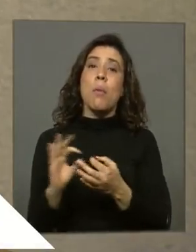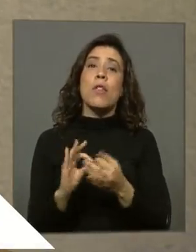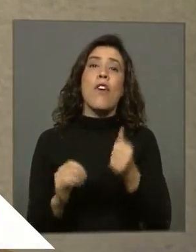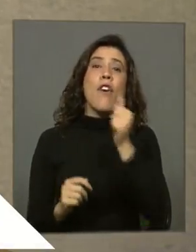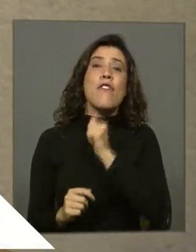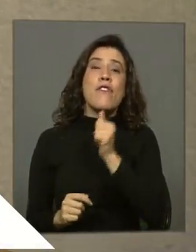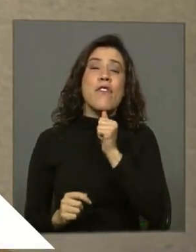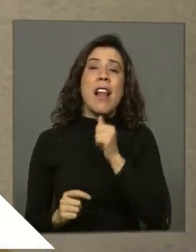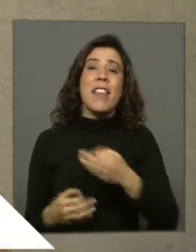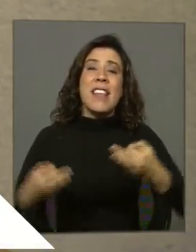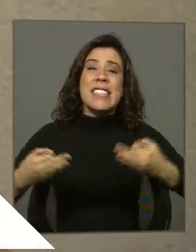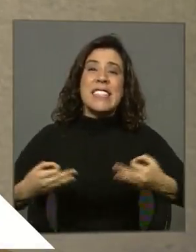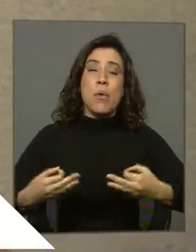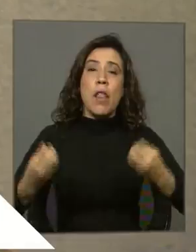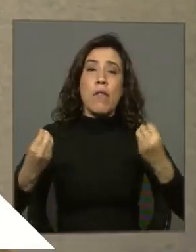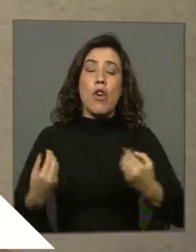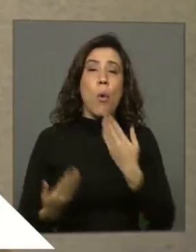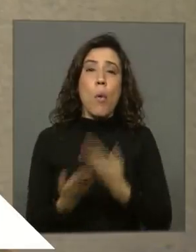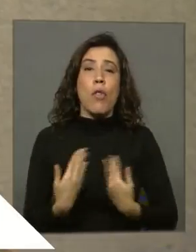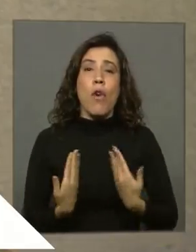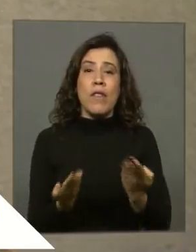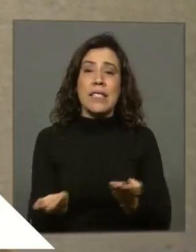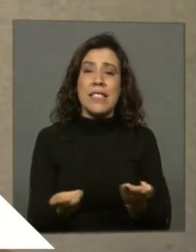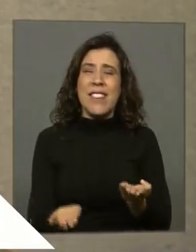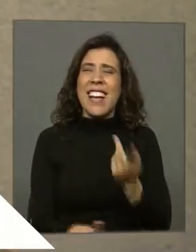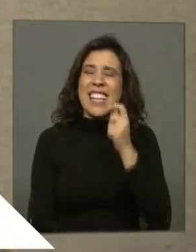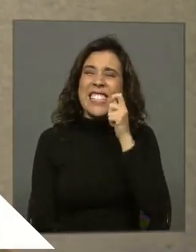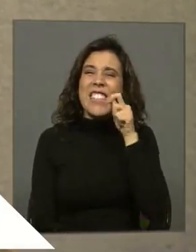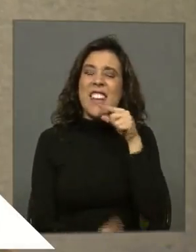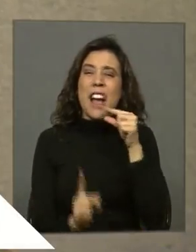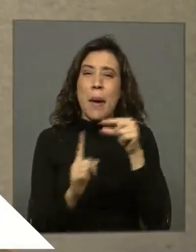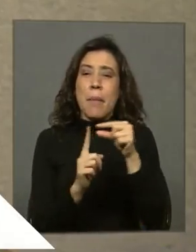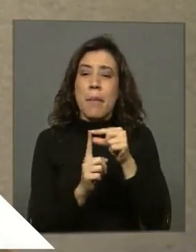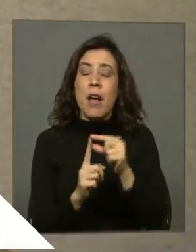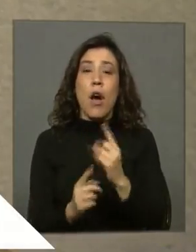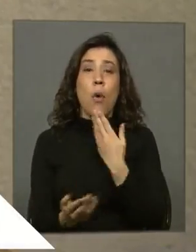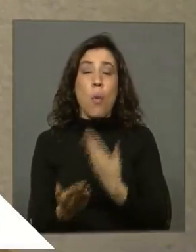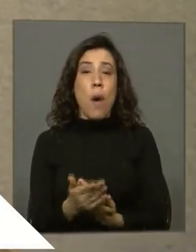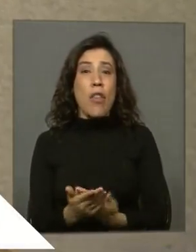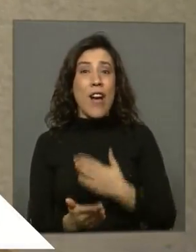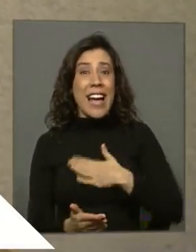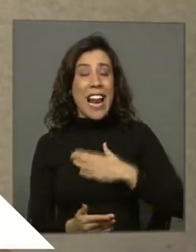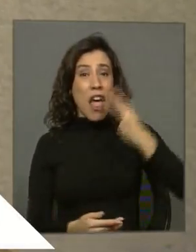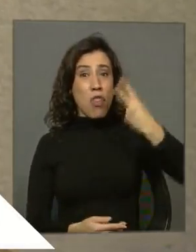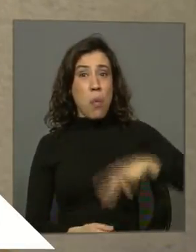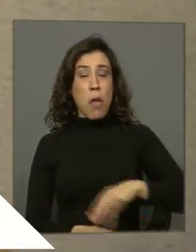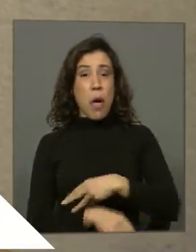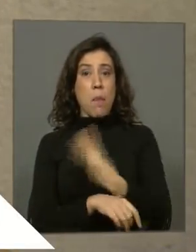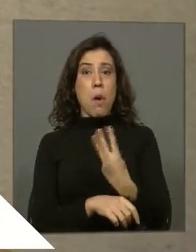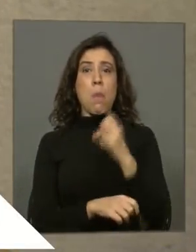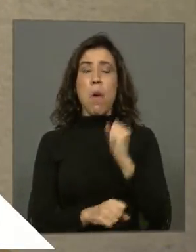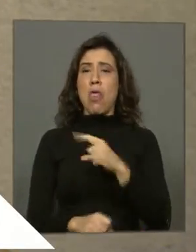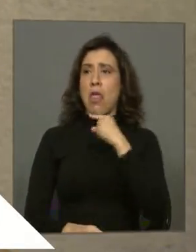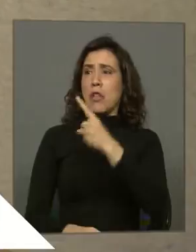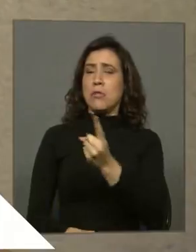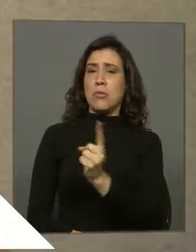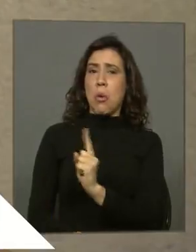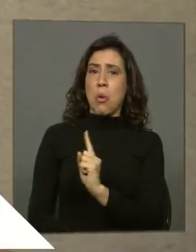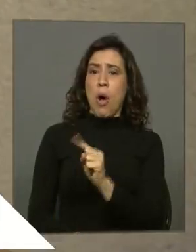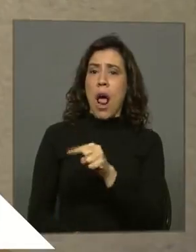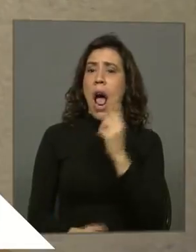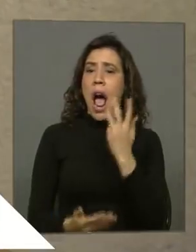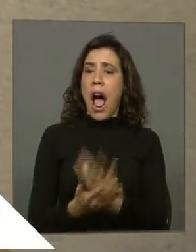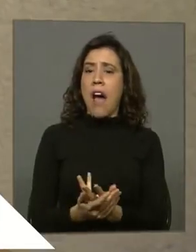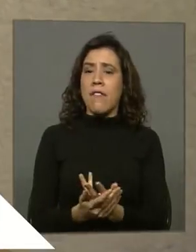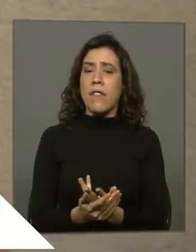de falta de medidas de seguridad adecuada en la prestación ¿saben lo que significa eso? que cada vez que quiera el dueño del mall va a impugnar y va a decir que él tenía